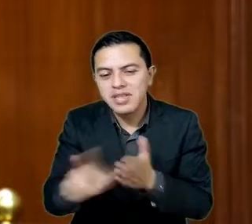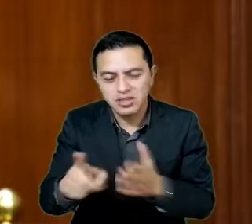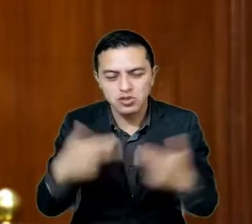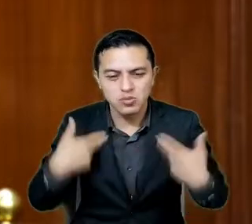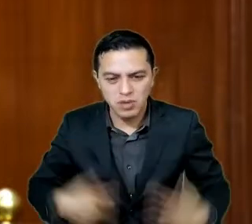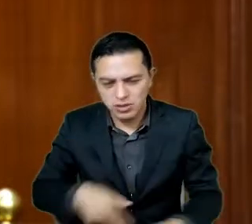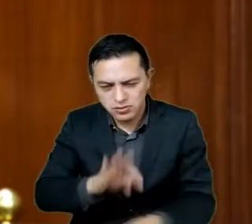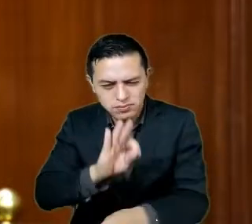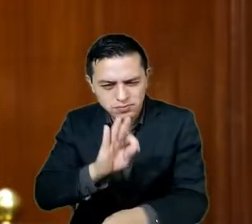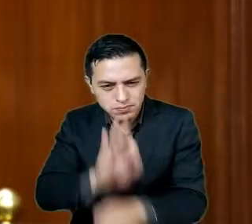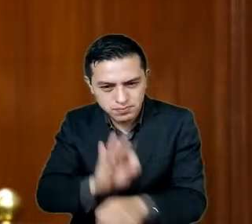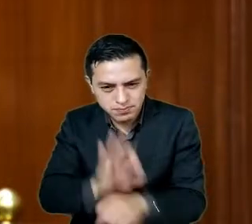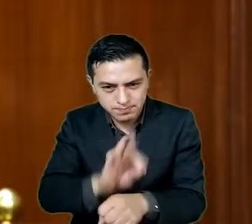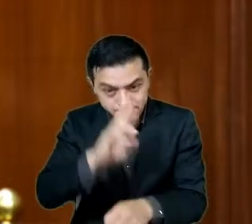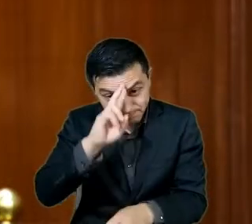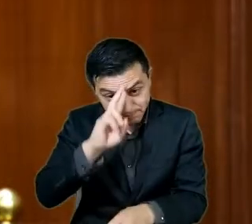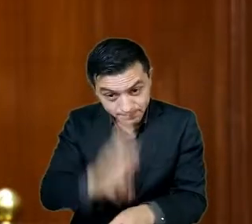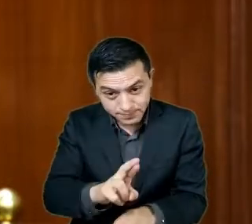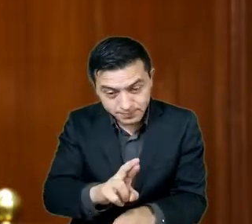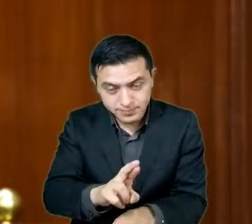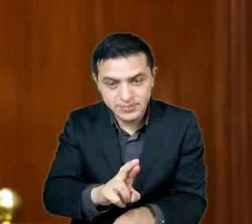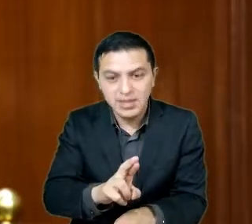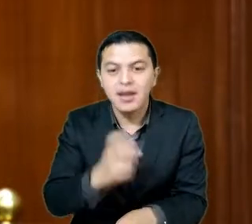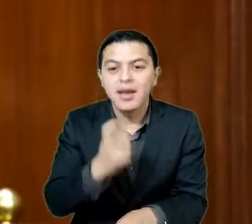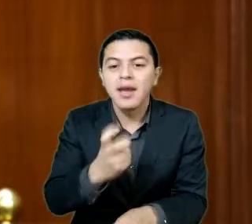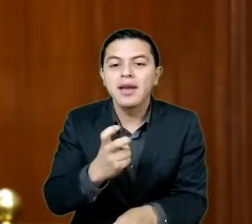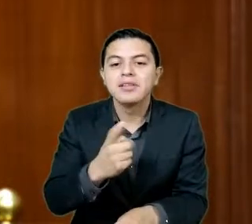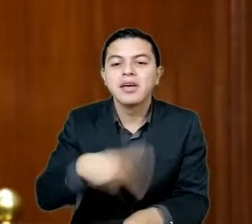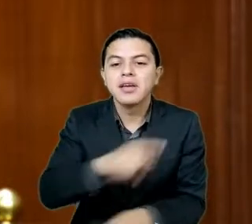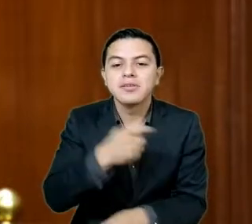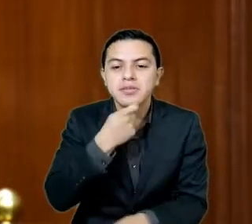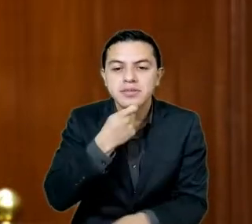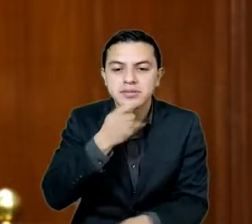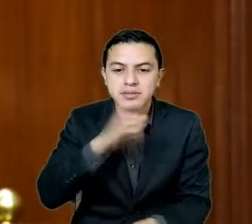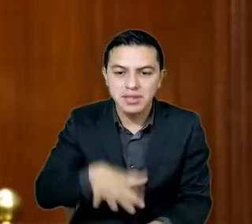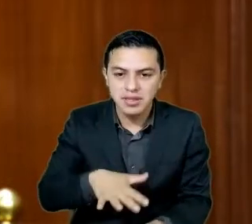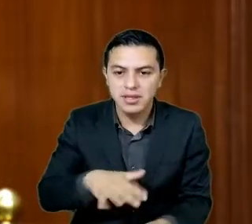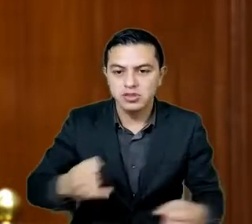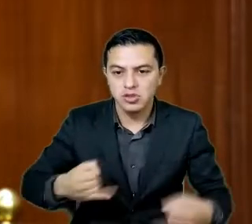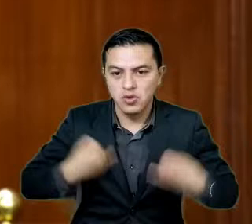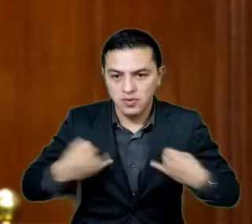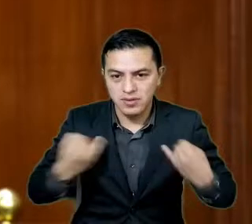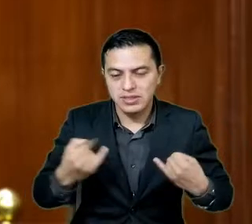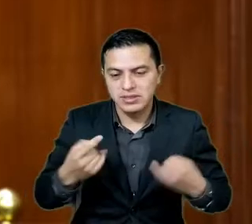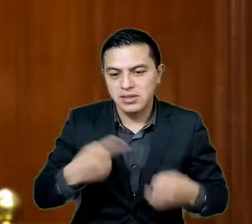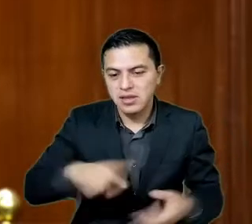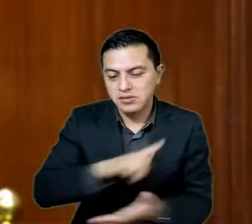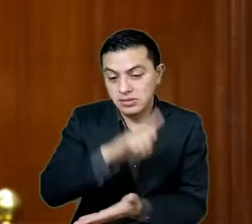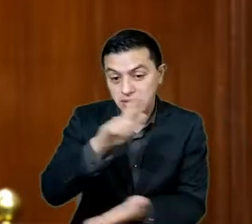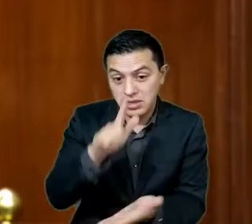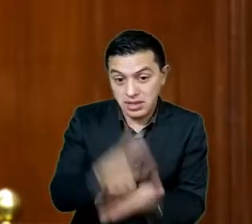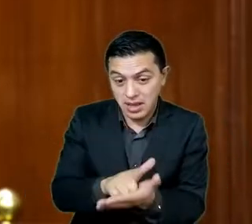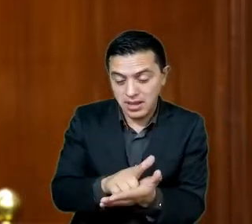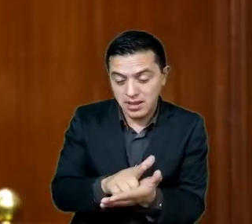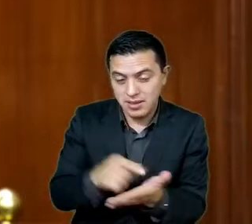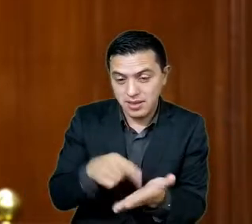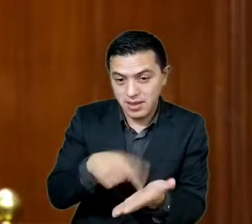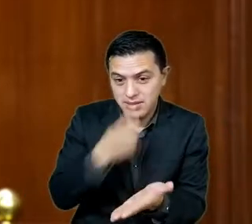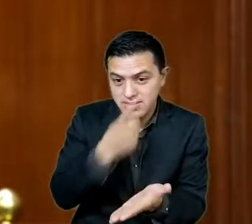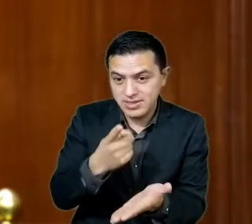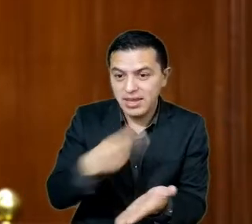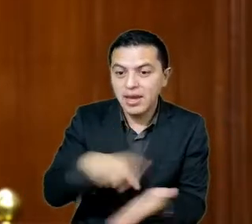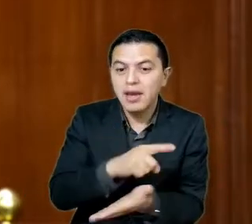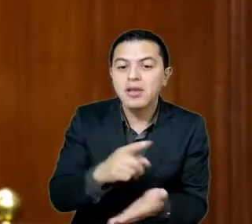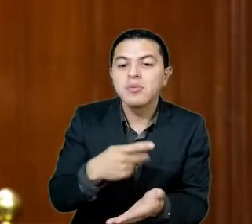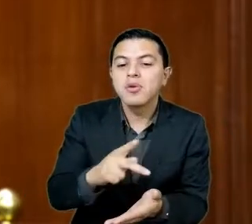para garantizar la transversalidad de la perspectiva de derechos de niñas, niños y adolescentes en el marco jurídico para la protección integral de los